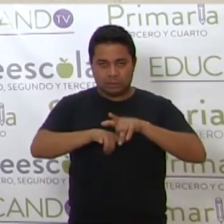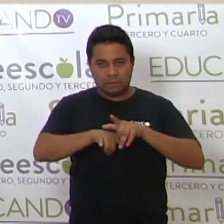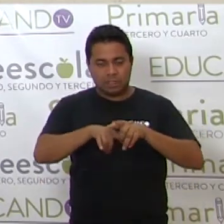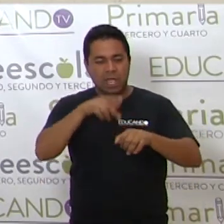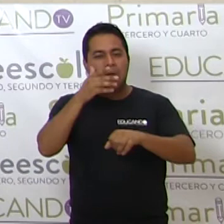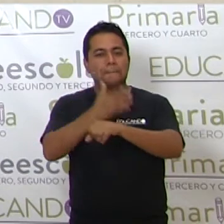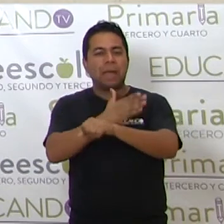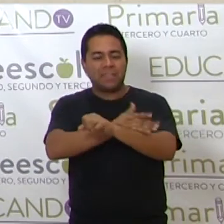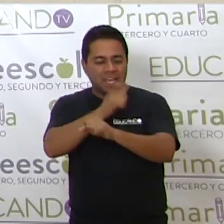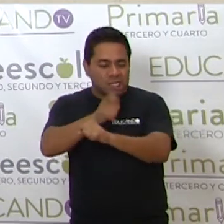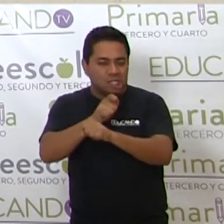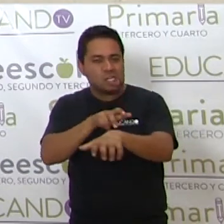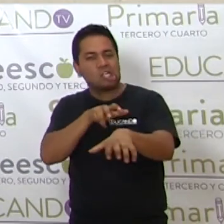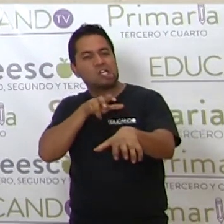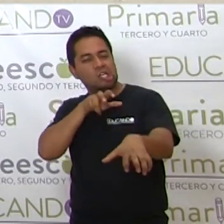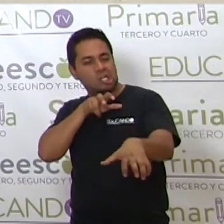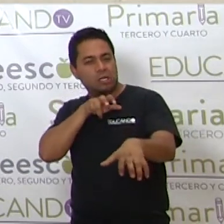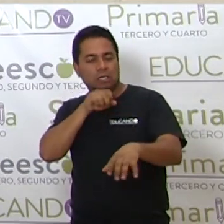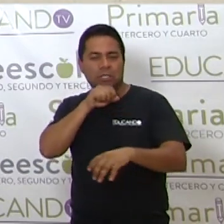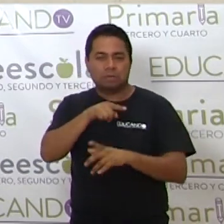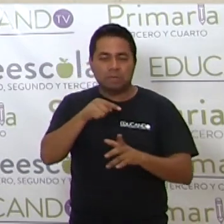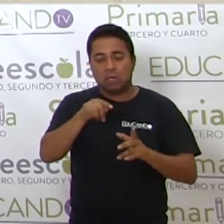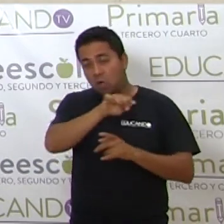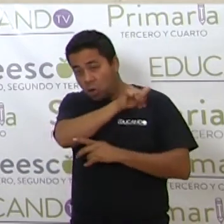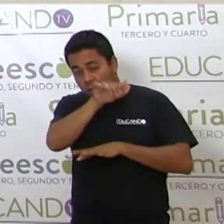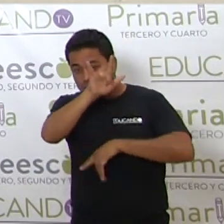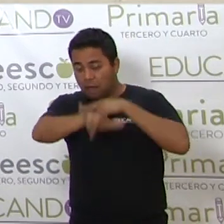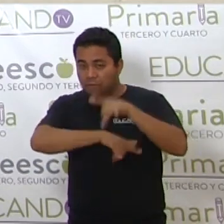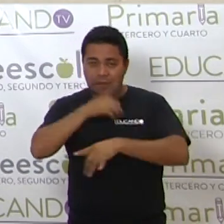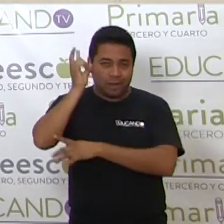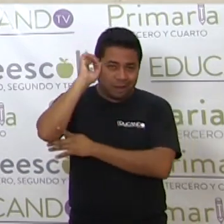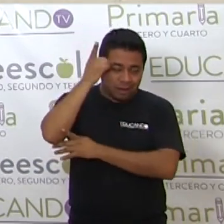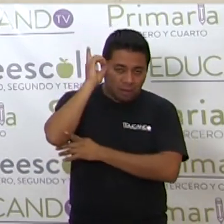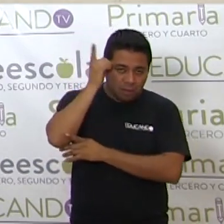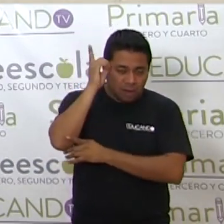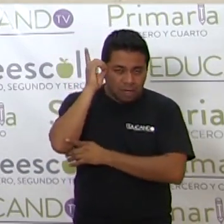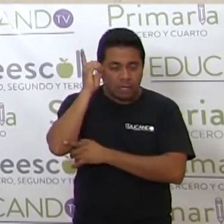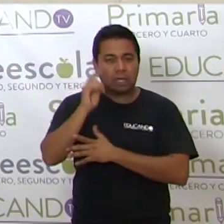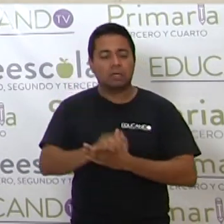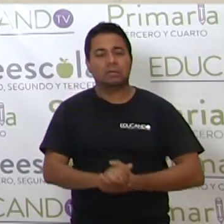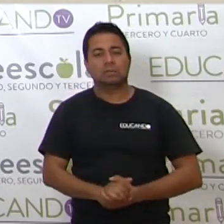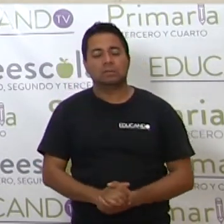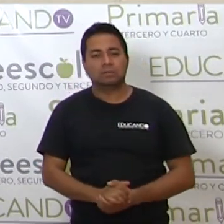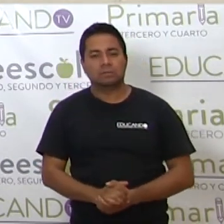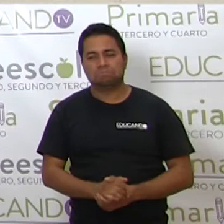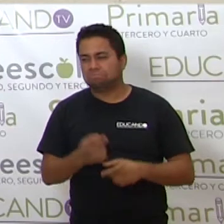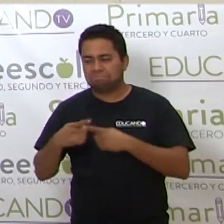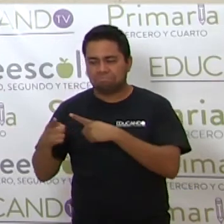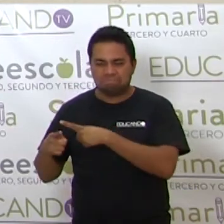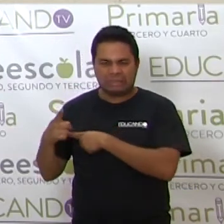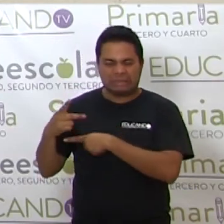origen pero donde exponen los caballos y eso las ferias este ahí se me fue el nombre